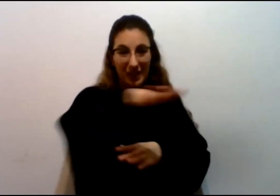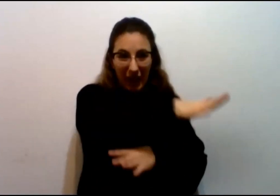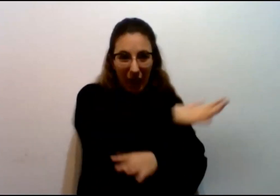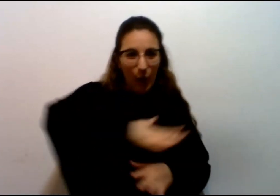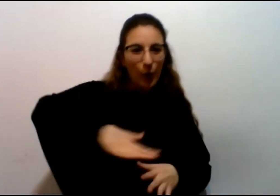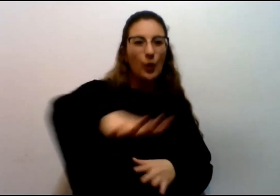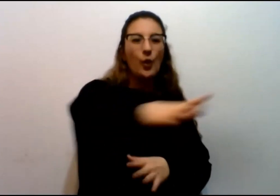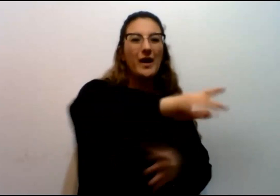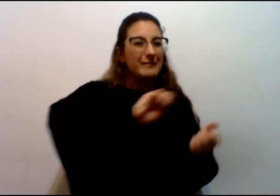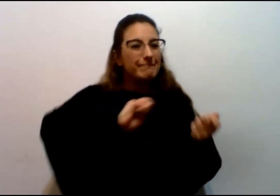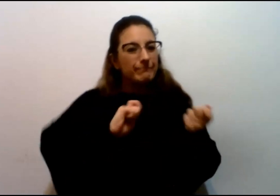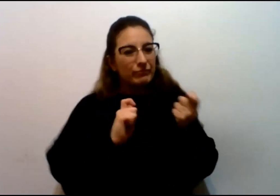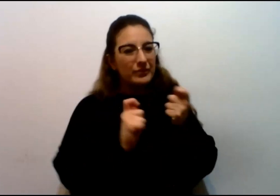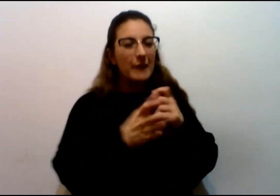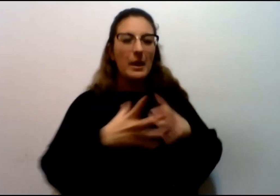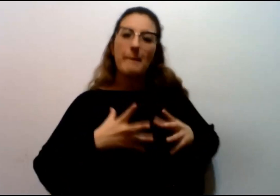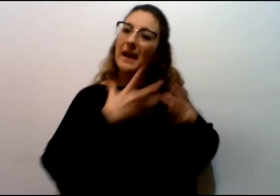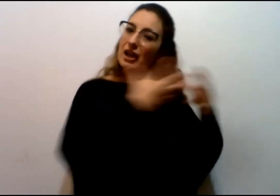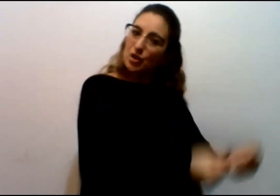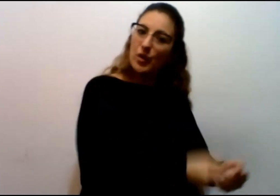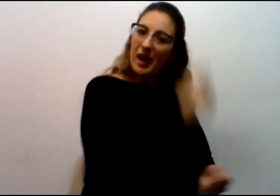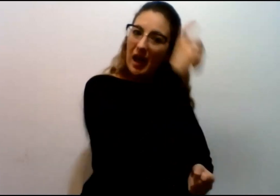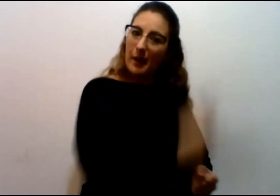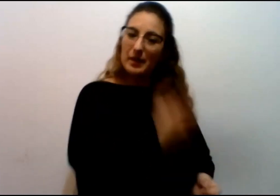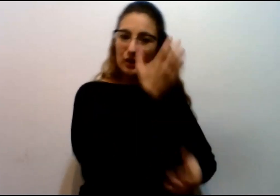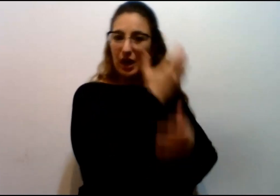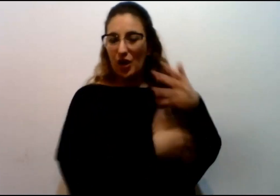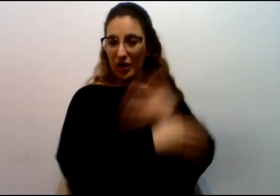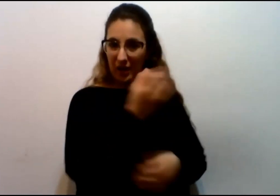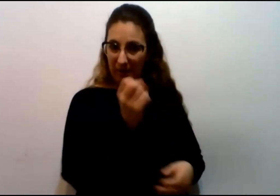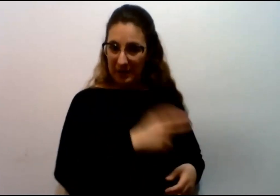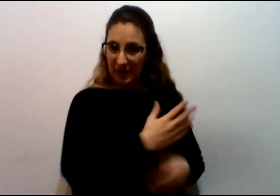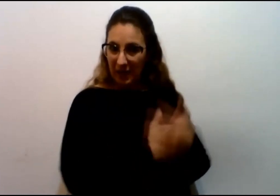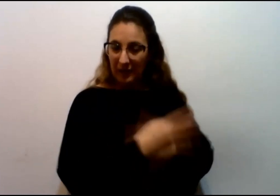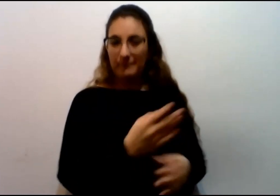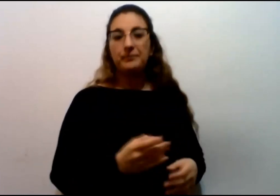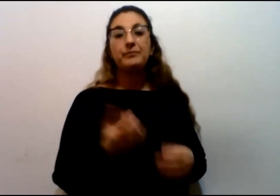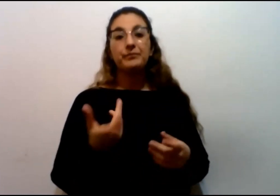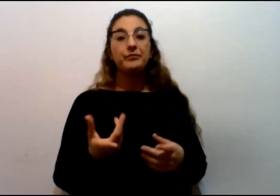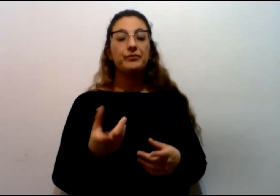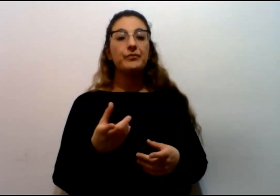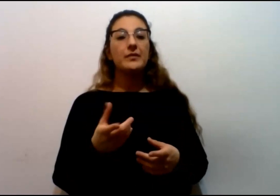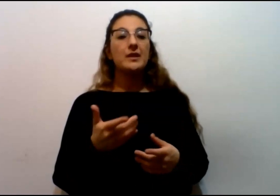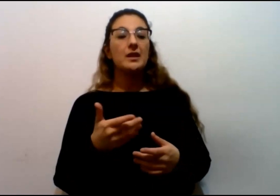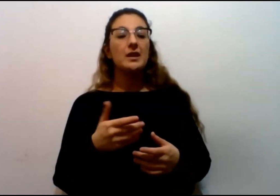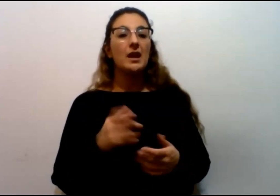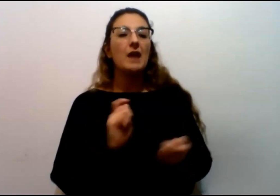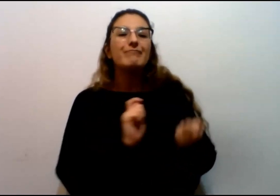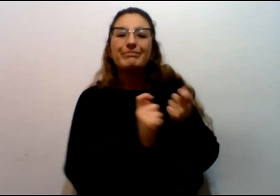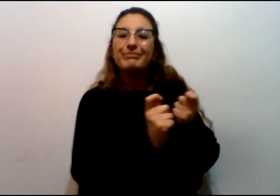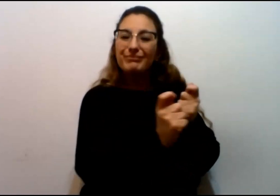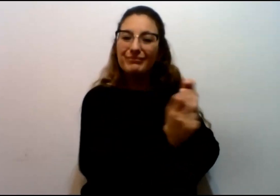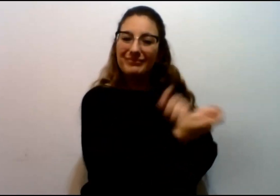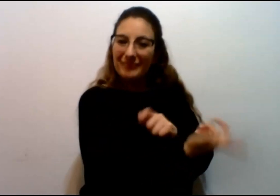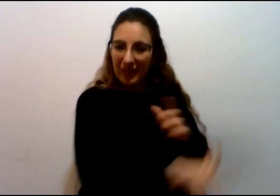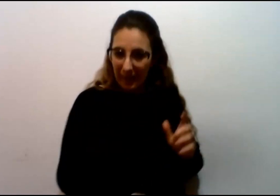Con Tecnologías Con adaptaciones Distintas adaptaciones De acuerdo A la necesidad De